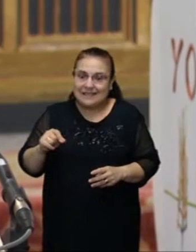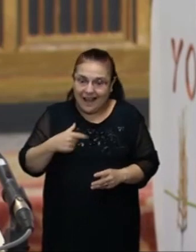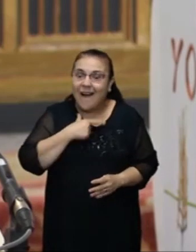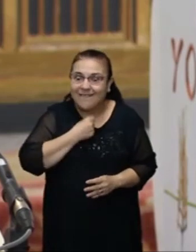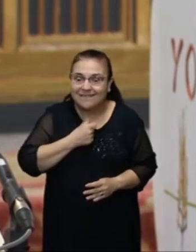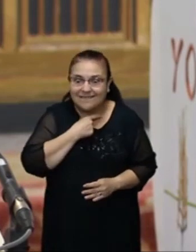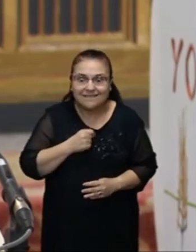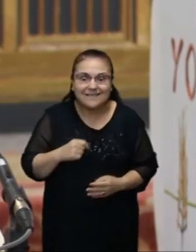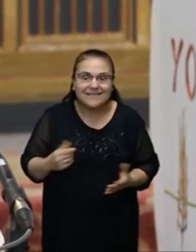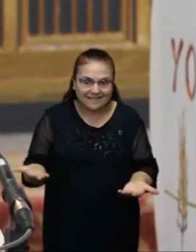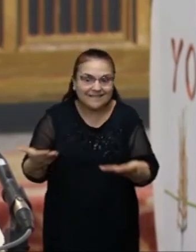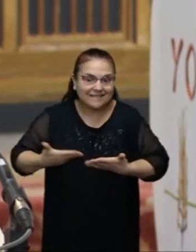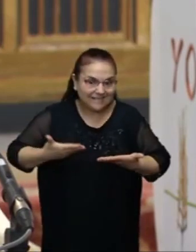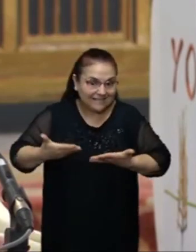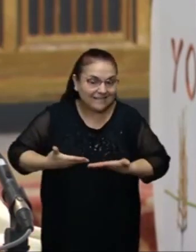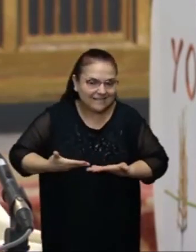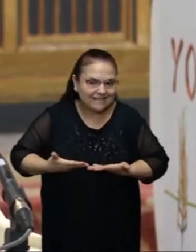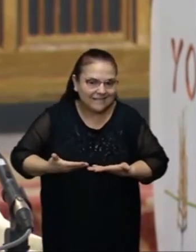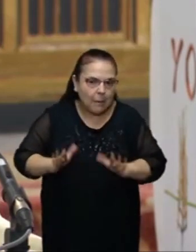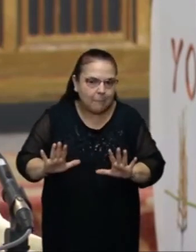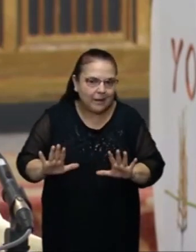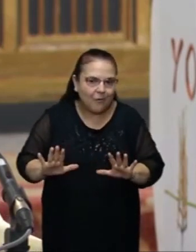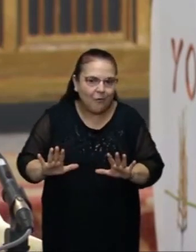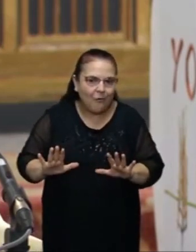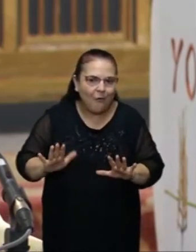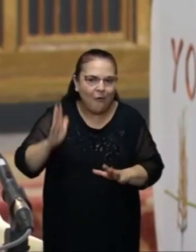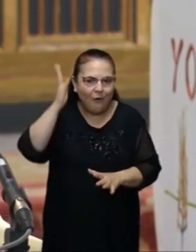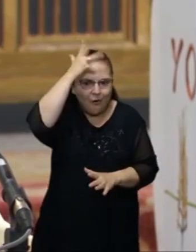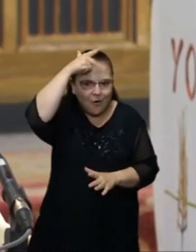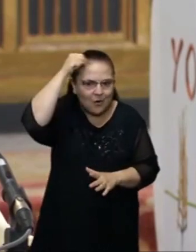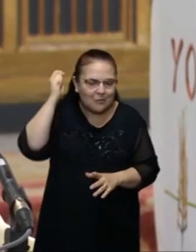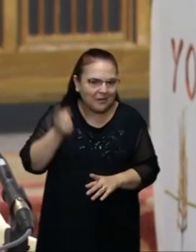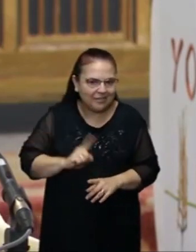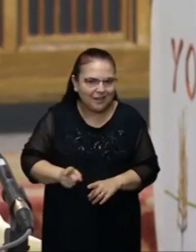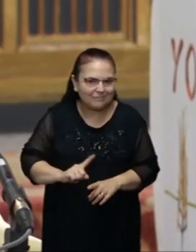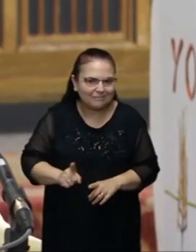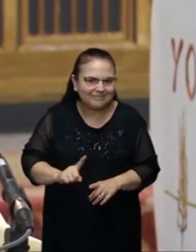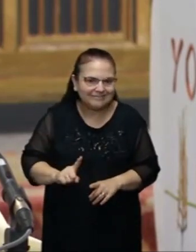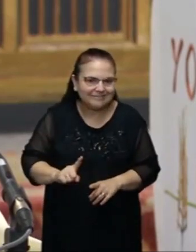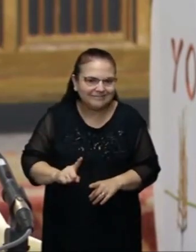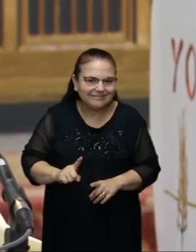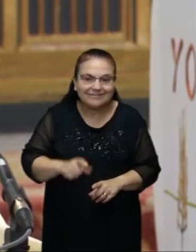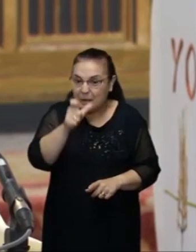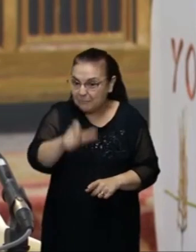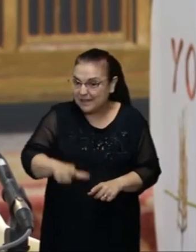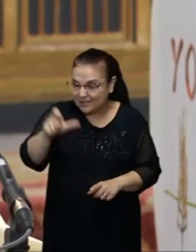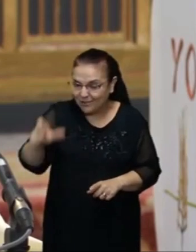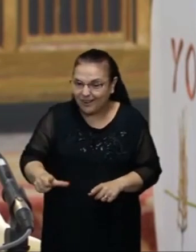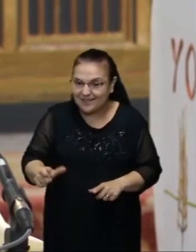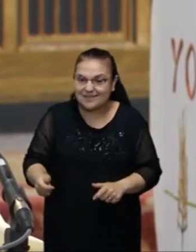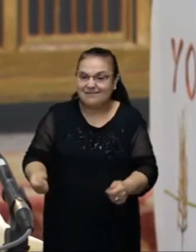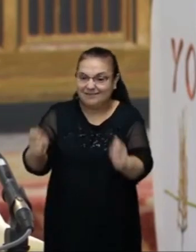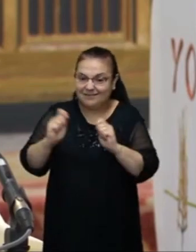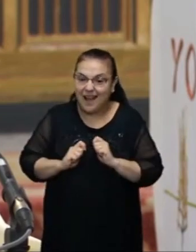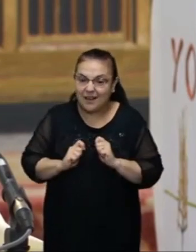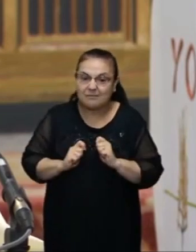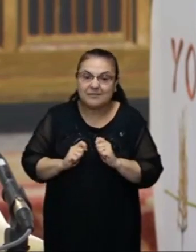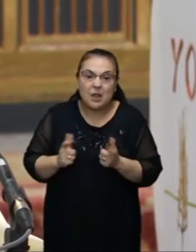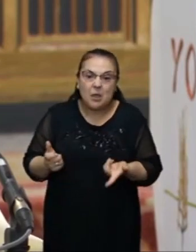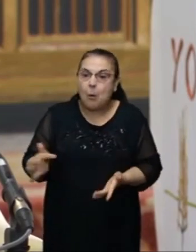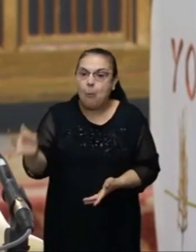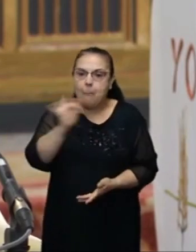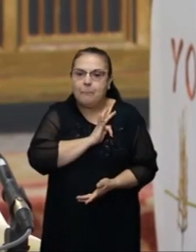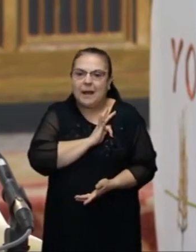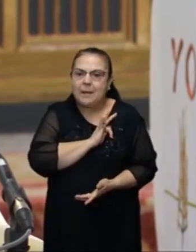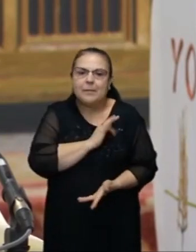que te agradezcan. Pero no te olvides de un detalle. Los hombres te pueden dar un premio Nobel. Te pueden poner una calle